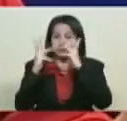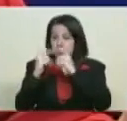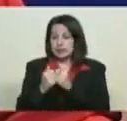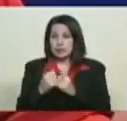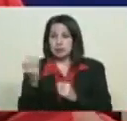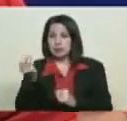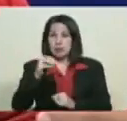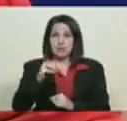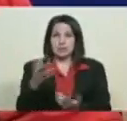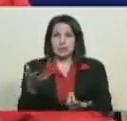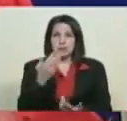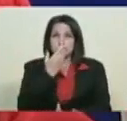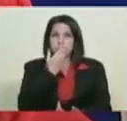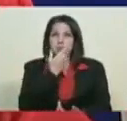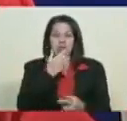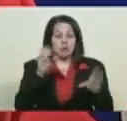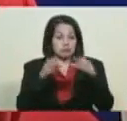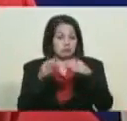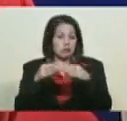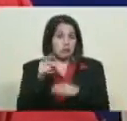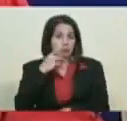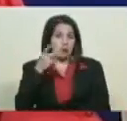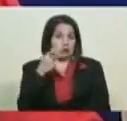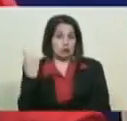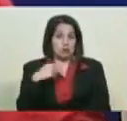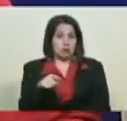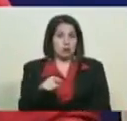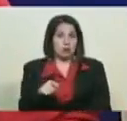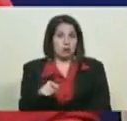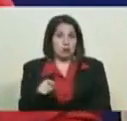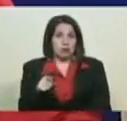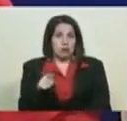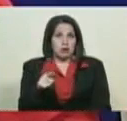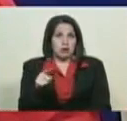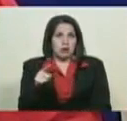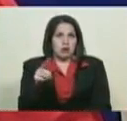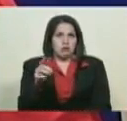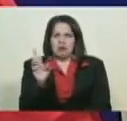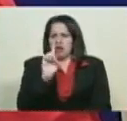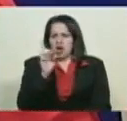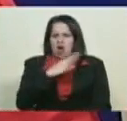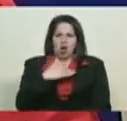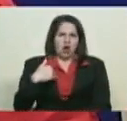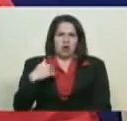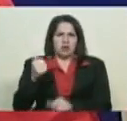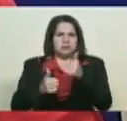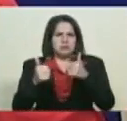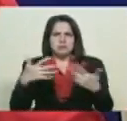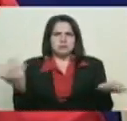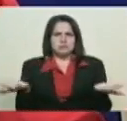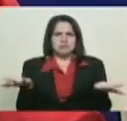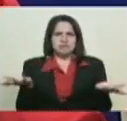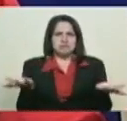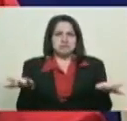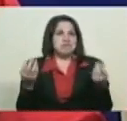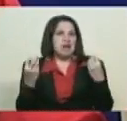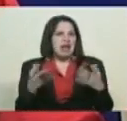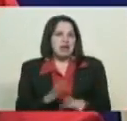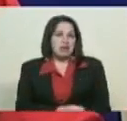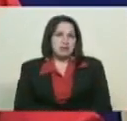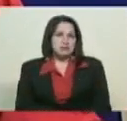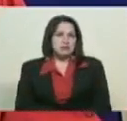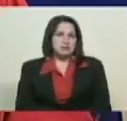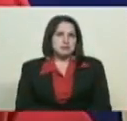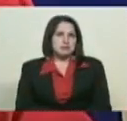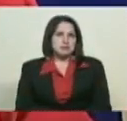allá de eso, si usted tiene un partido político, usted pudiera no presentar candidatos, porque no tiene un candidato